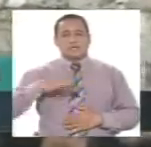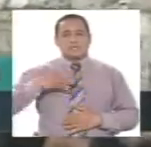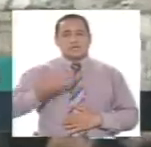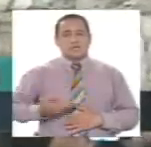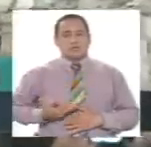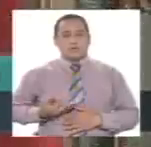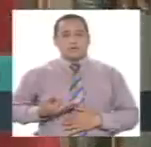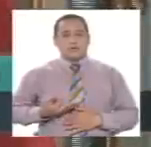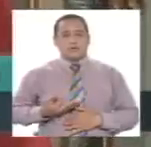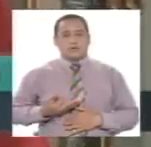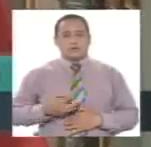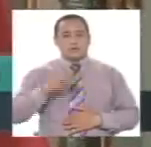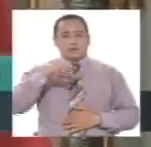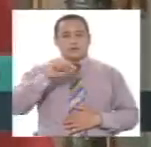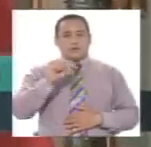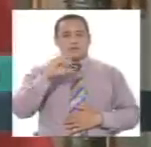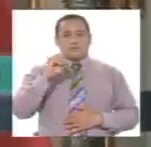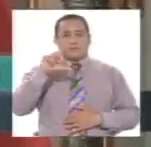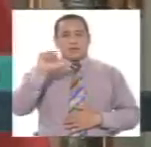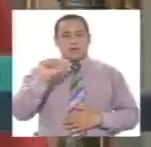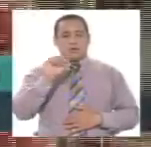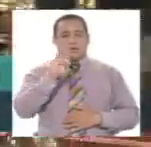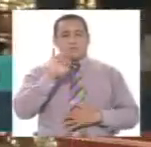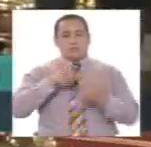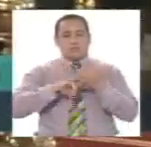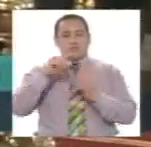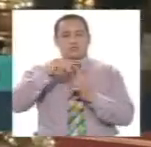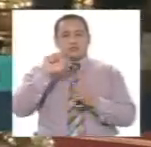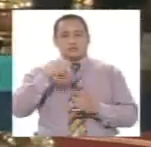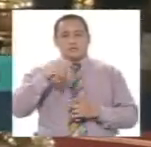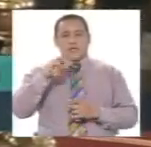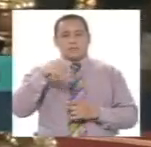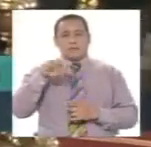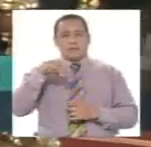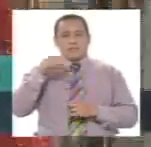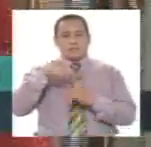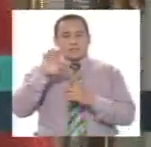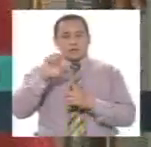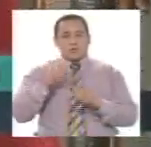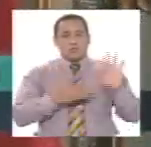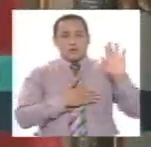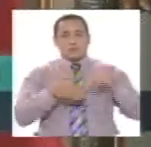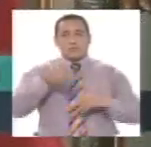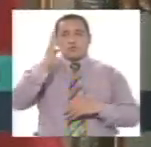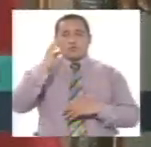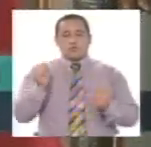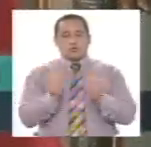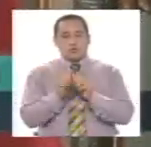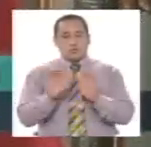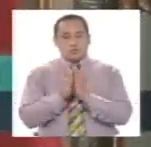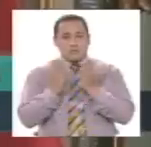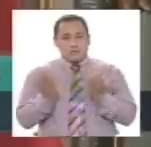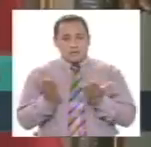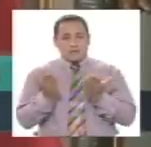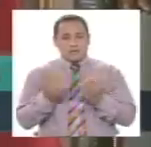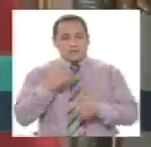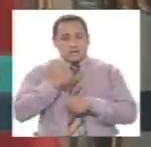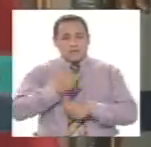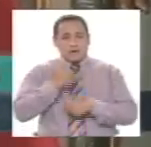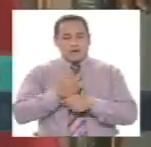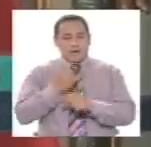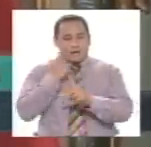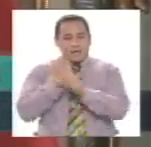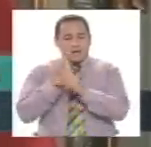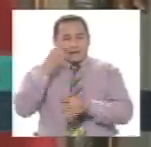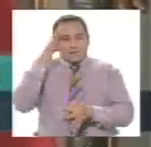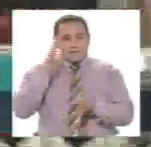Señora Paola Bustamante Suárez, juráis por Dios y estos santos evangelios desempeñar